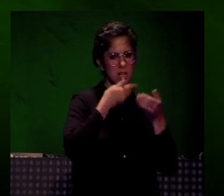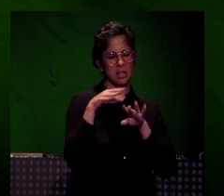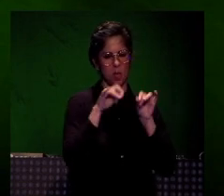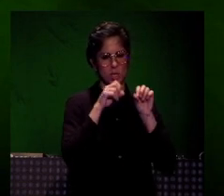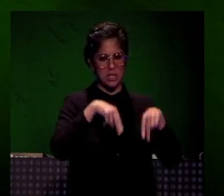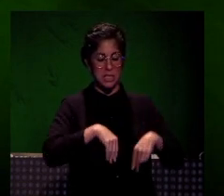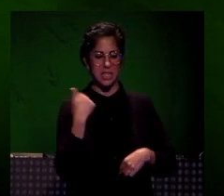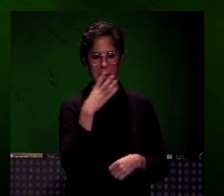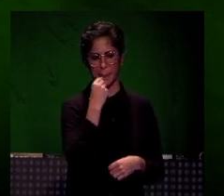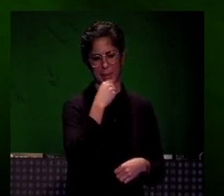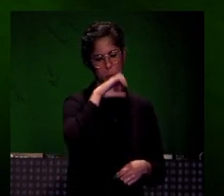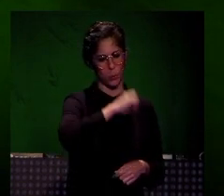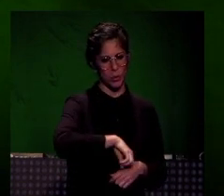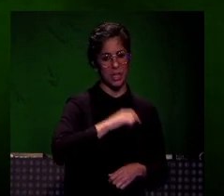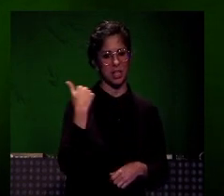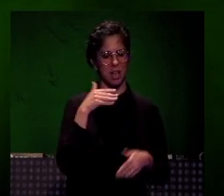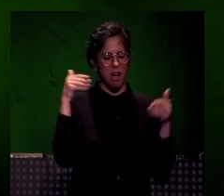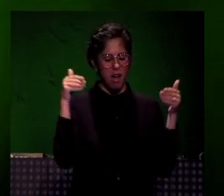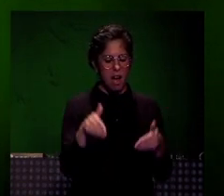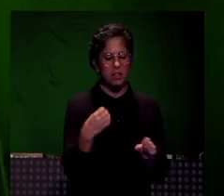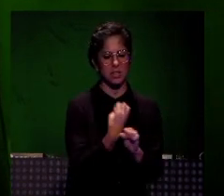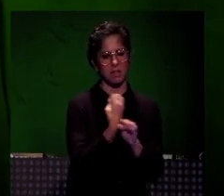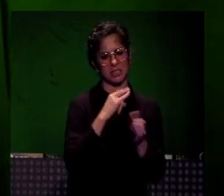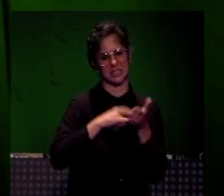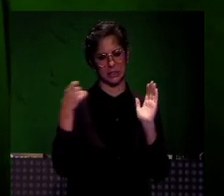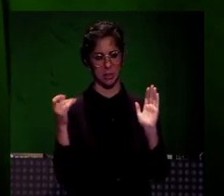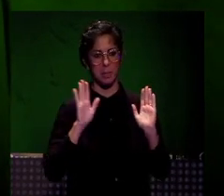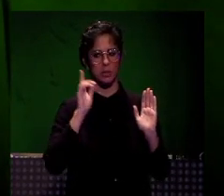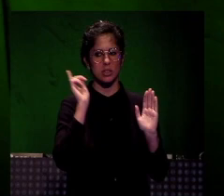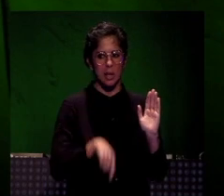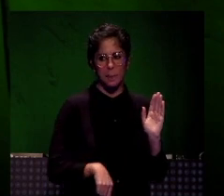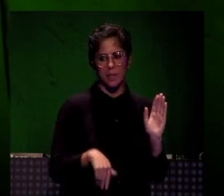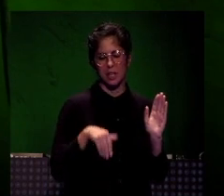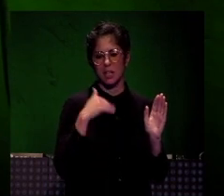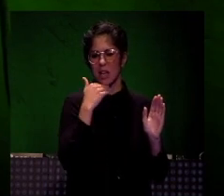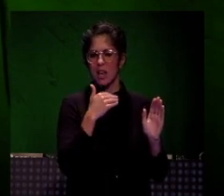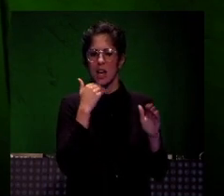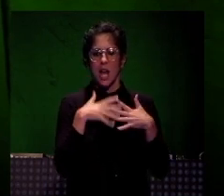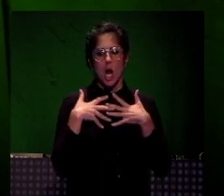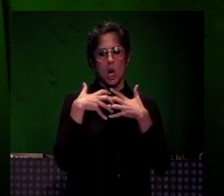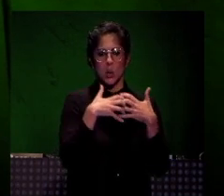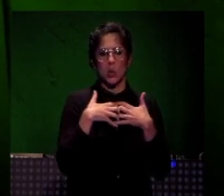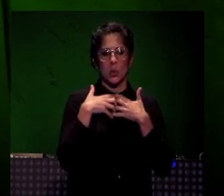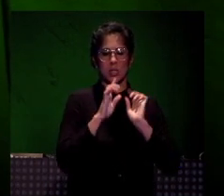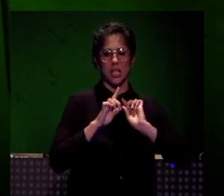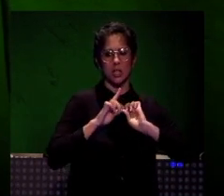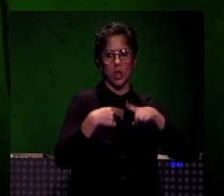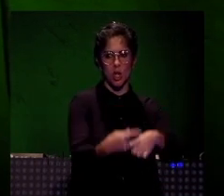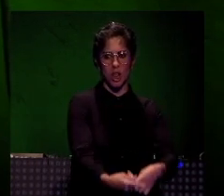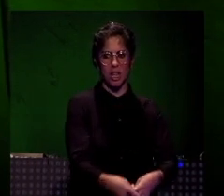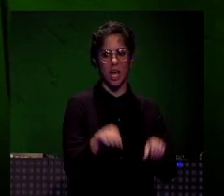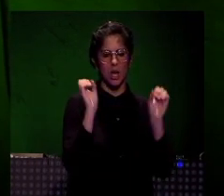y pese a dedicarse al tema tecnológico parece que tiene una pelea encarnizada y discusiones diarias con su google